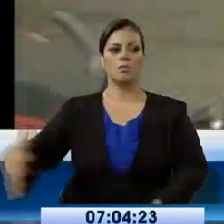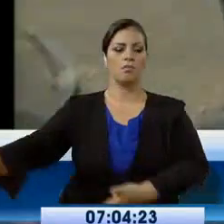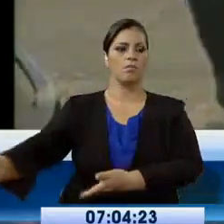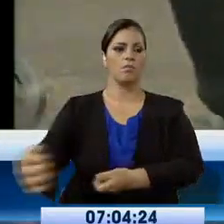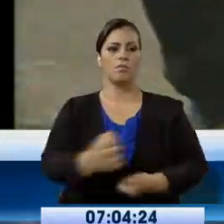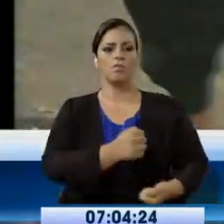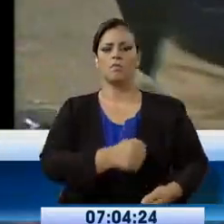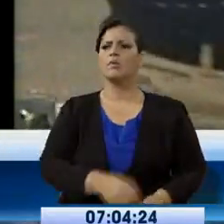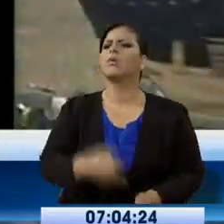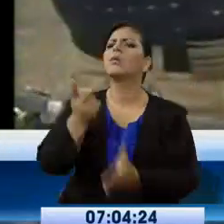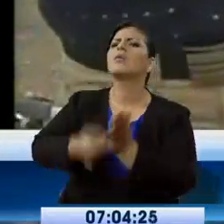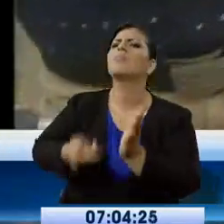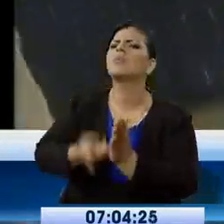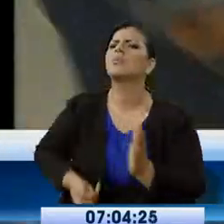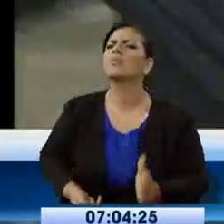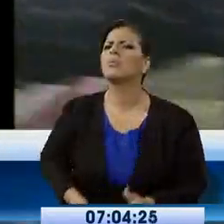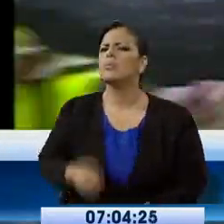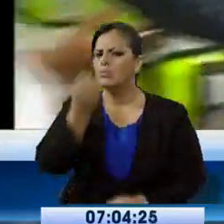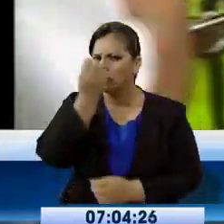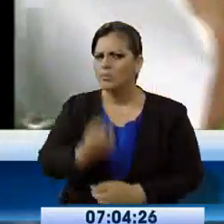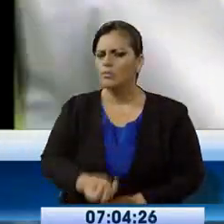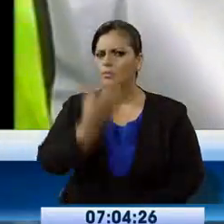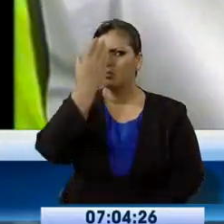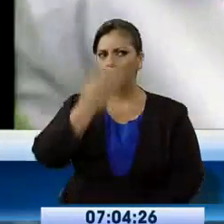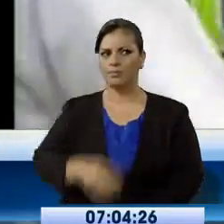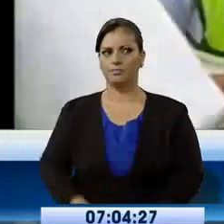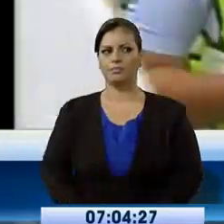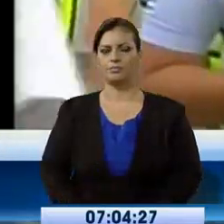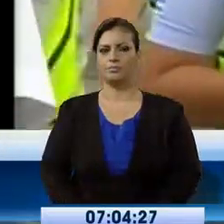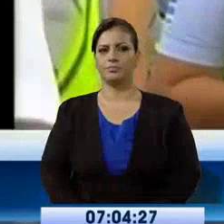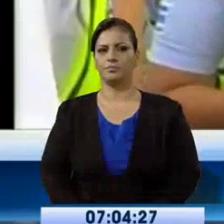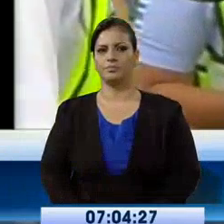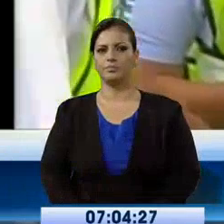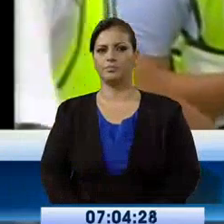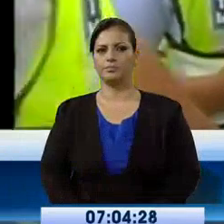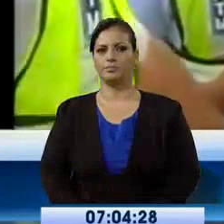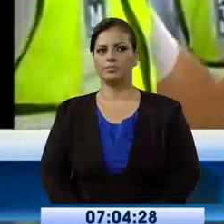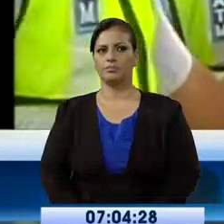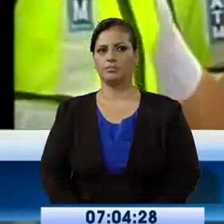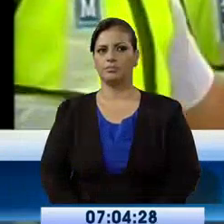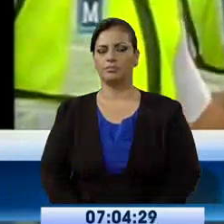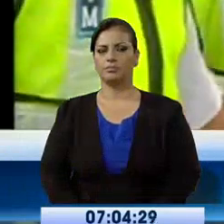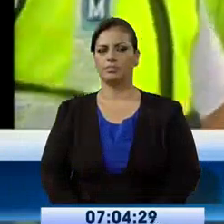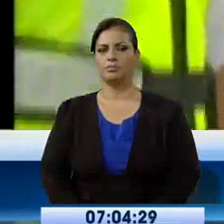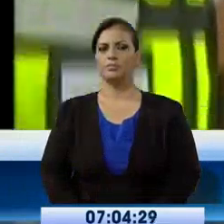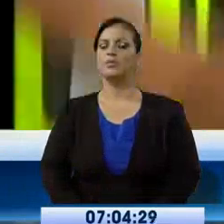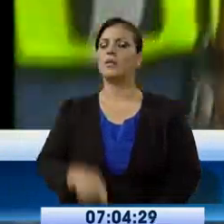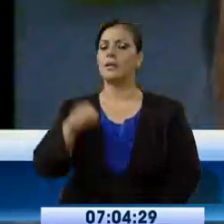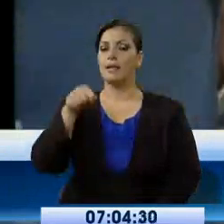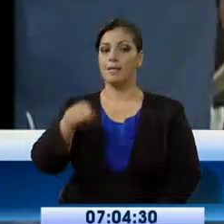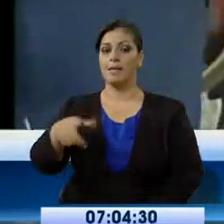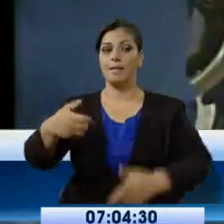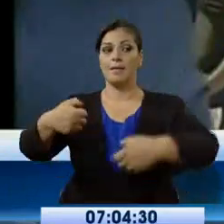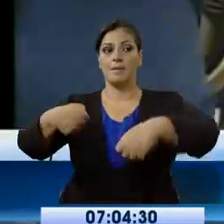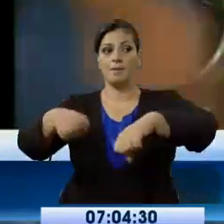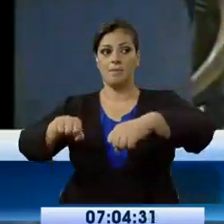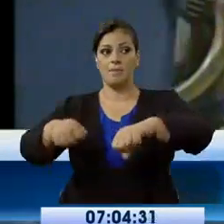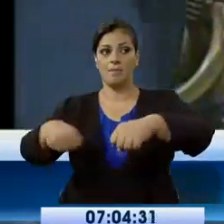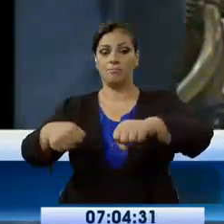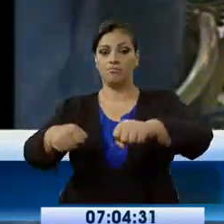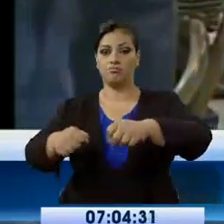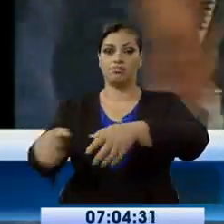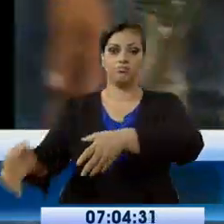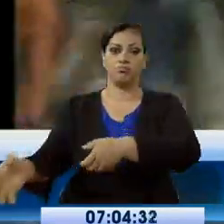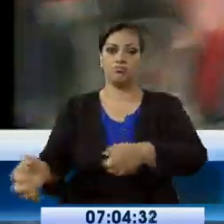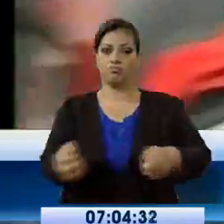¿Cuál es la novedad, amigo? Buenos días. El señor está sacando, está siendo retirada de circulación y está sacando de un para poner aquí para